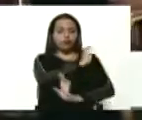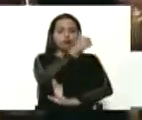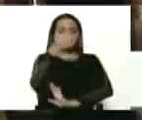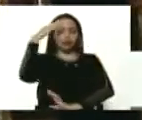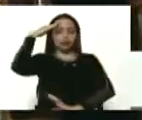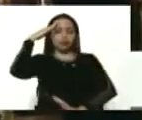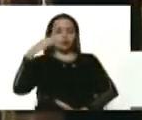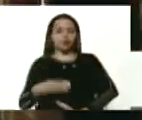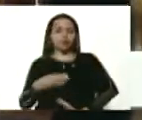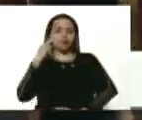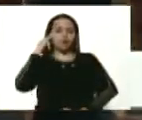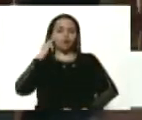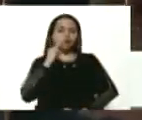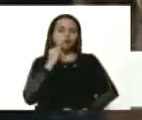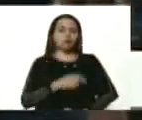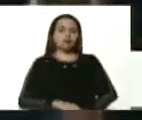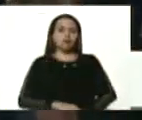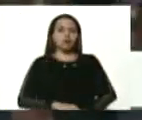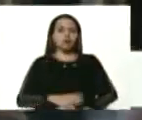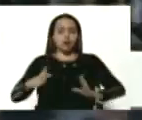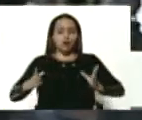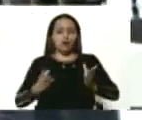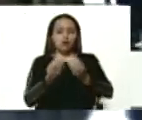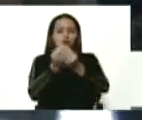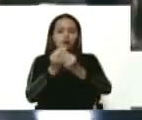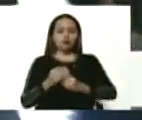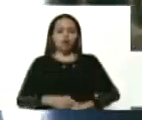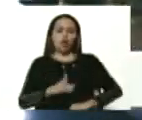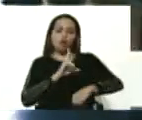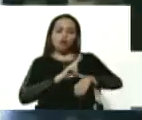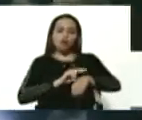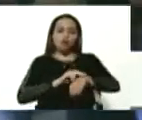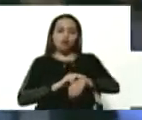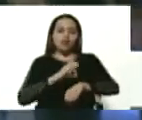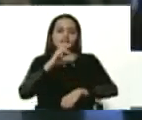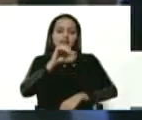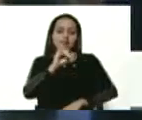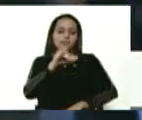Bolivariana. En compañía de la ciudadana doctora Silvia Flores de Maduro,